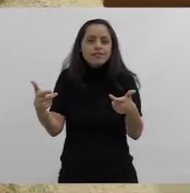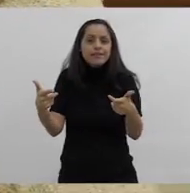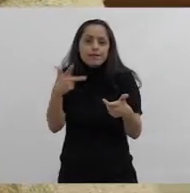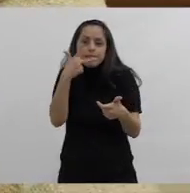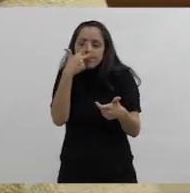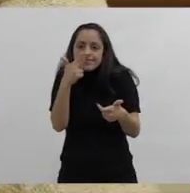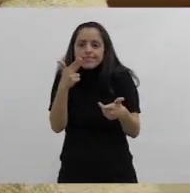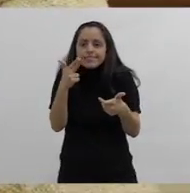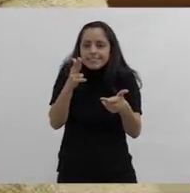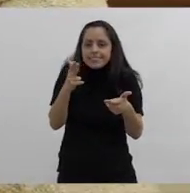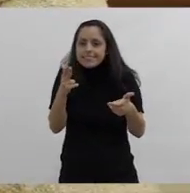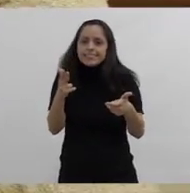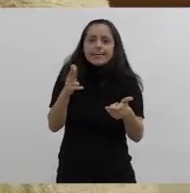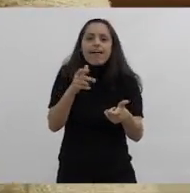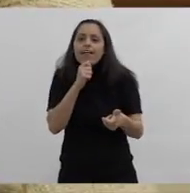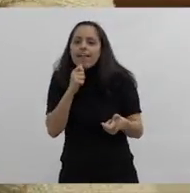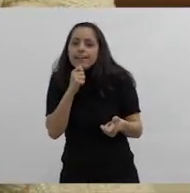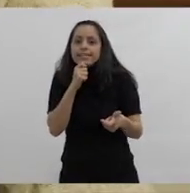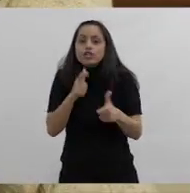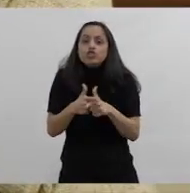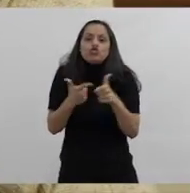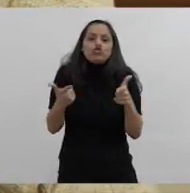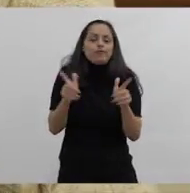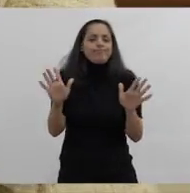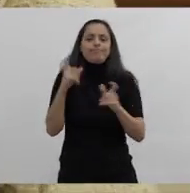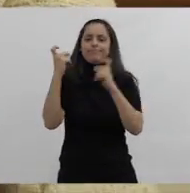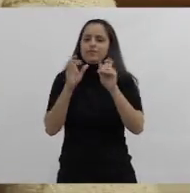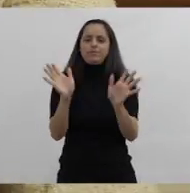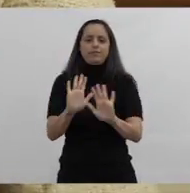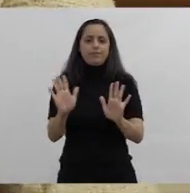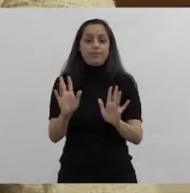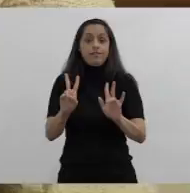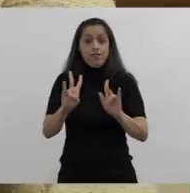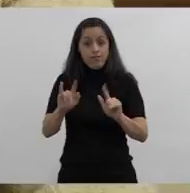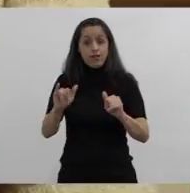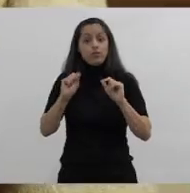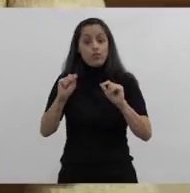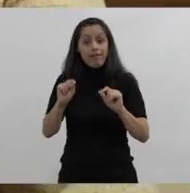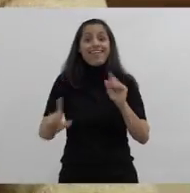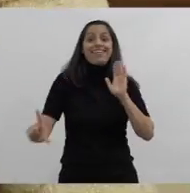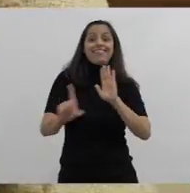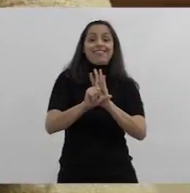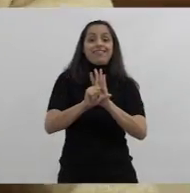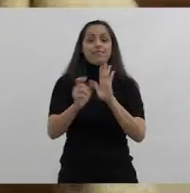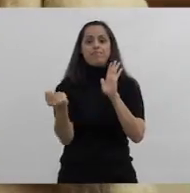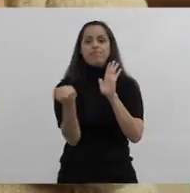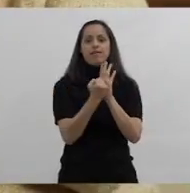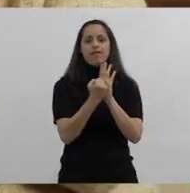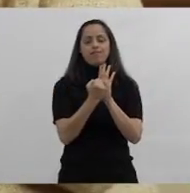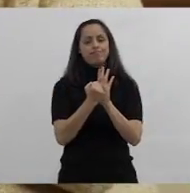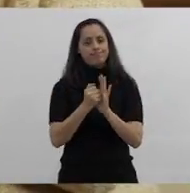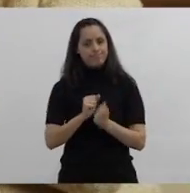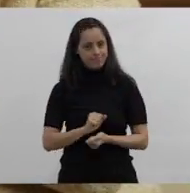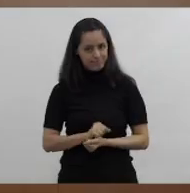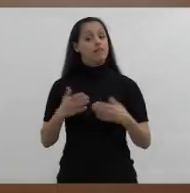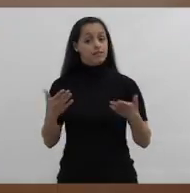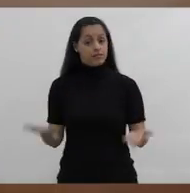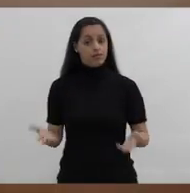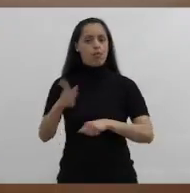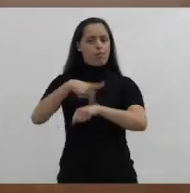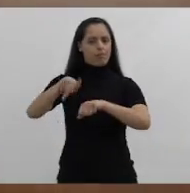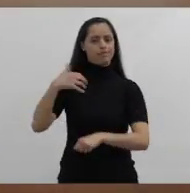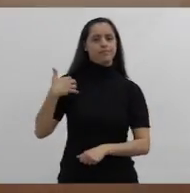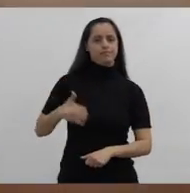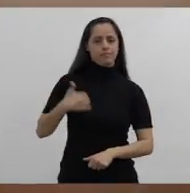hay algo que sobra o de lo cual por suerte no nos tenemos que preocupar, es del marco legal.